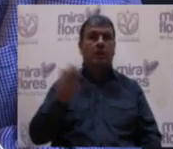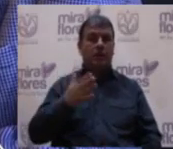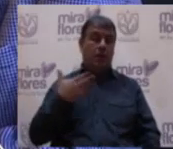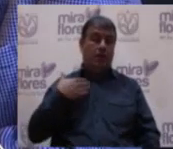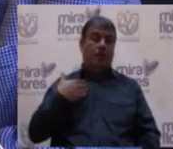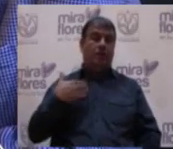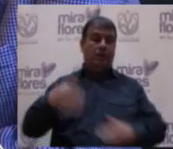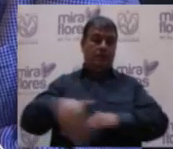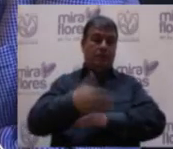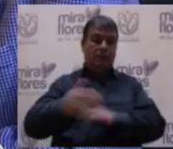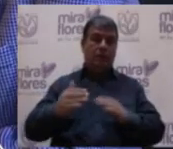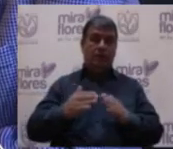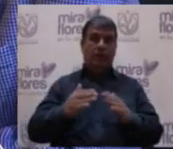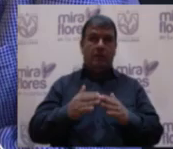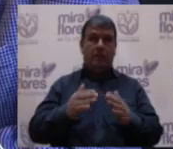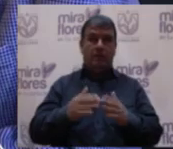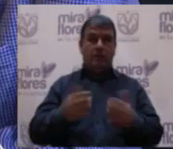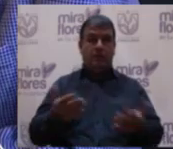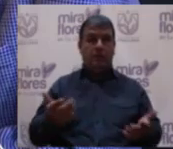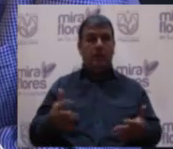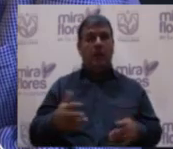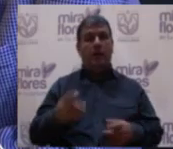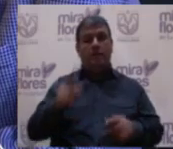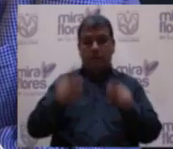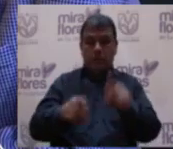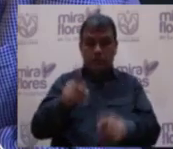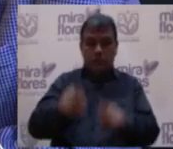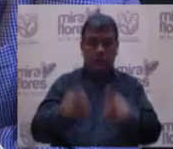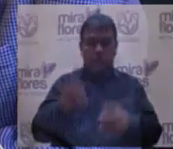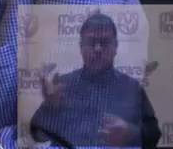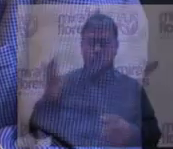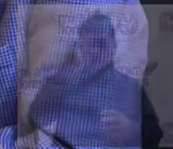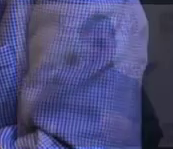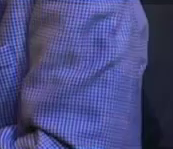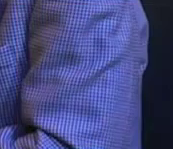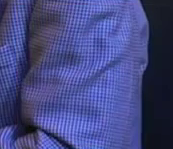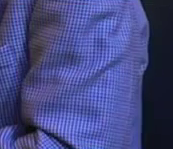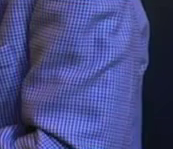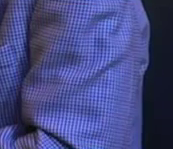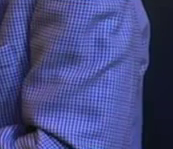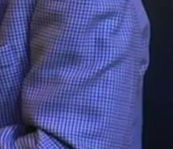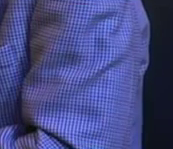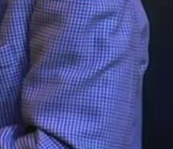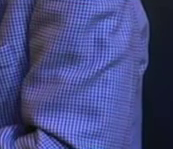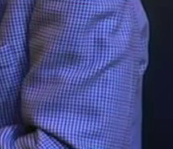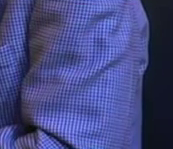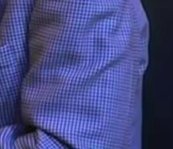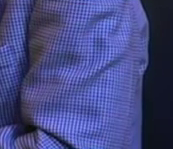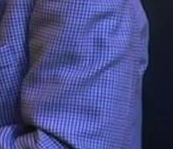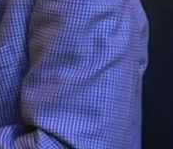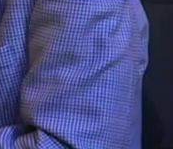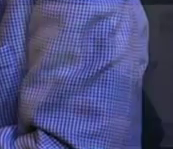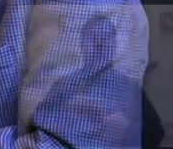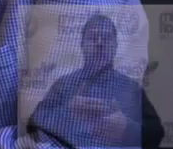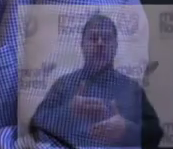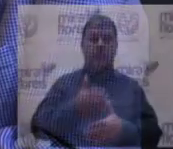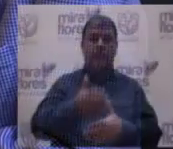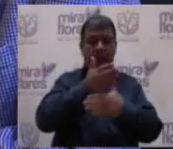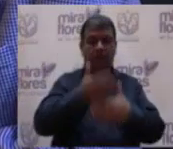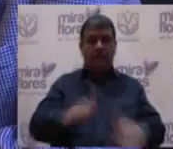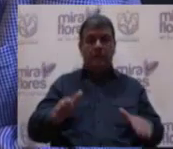barrio. Hay gente que me ha buscado preocupado por la división que se ha hecho